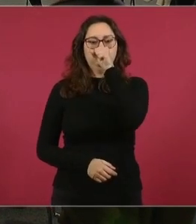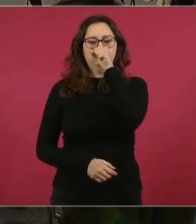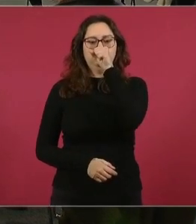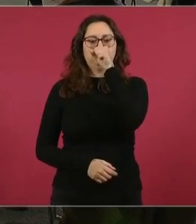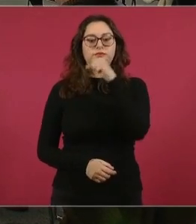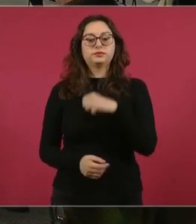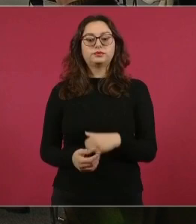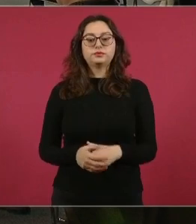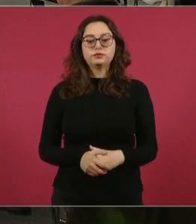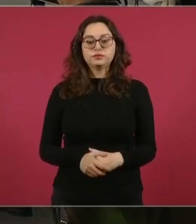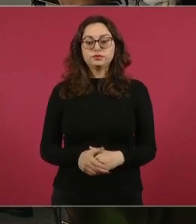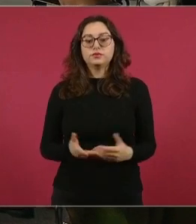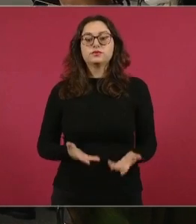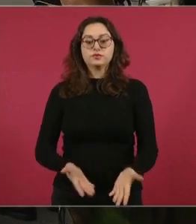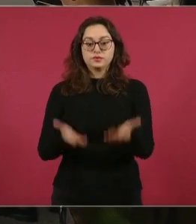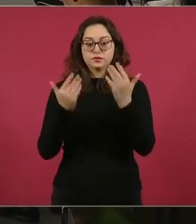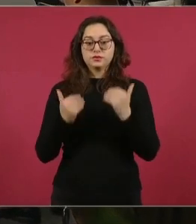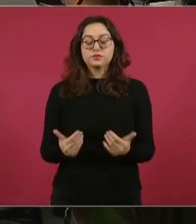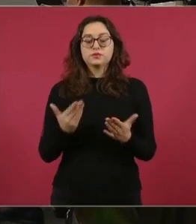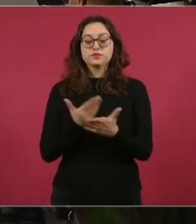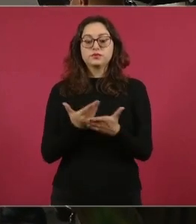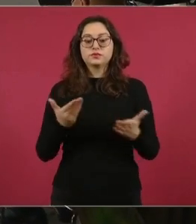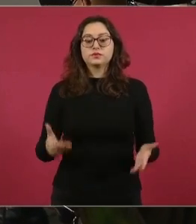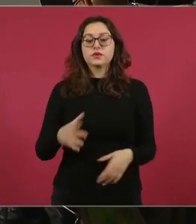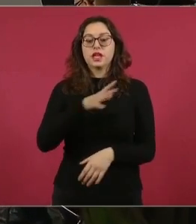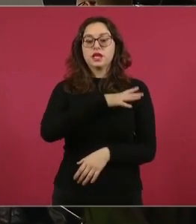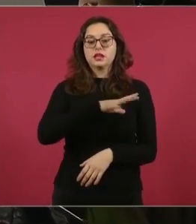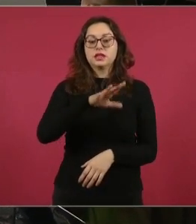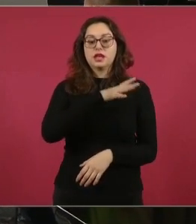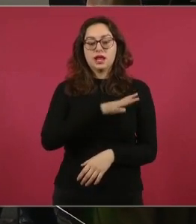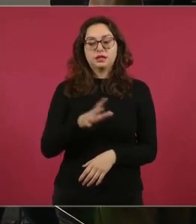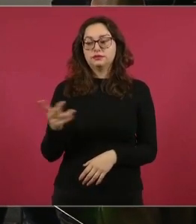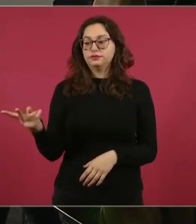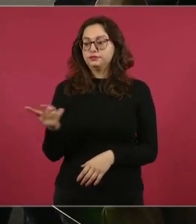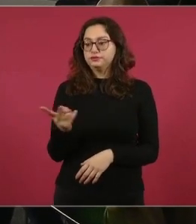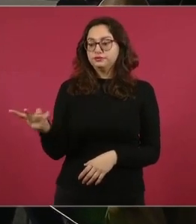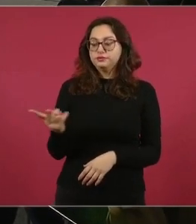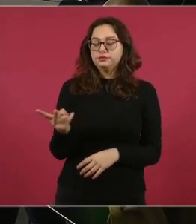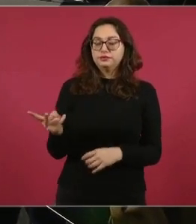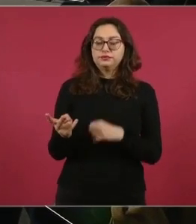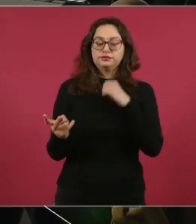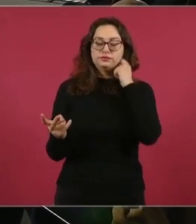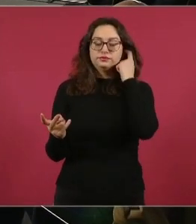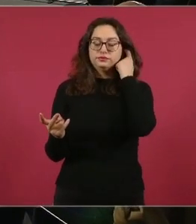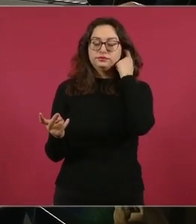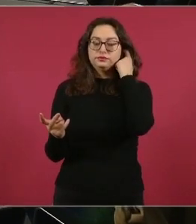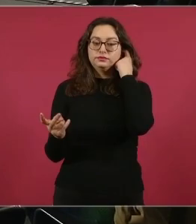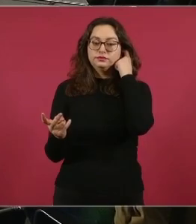general Vallejo nos informen de esta